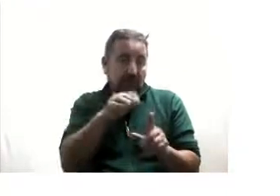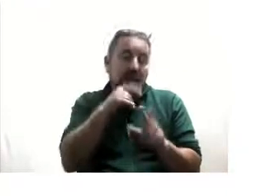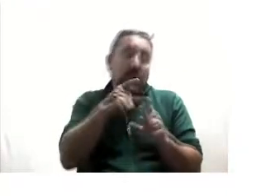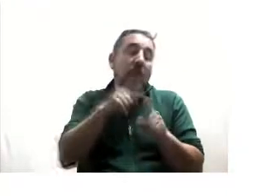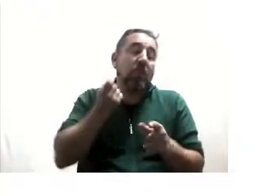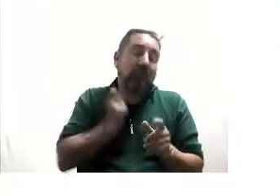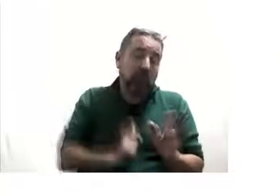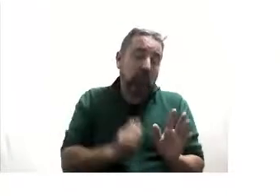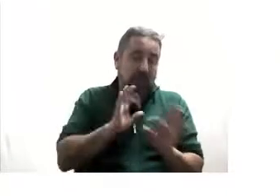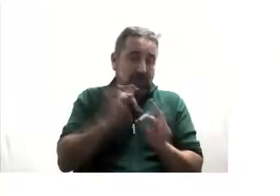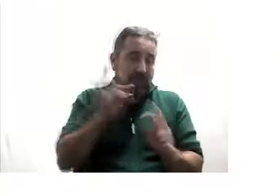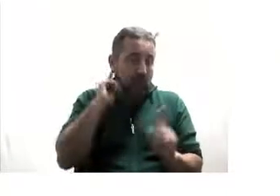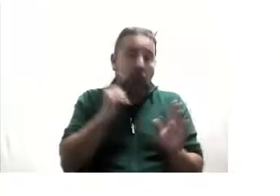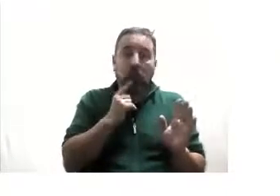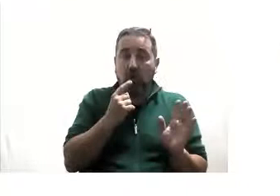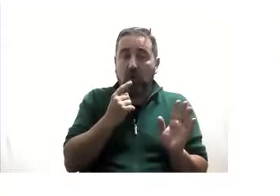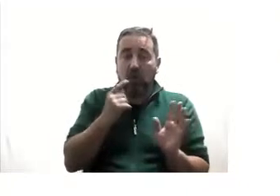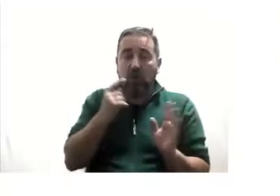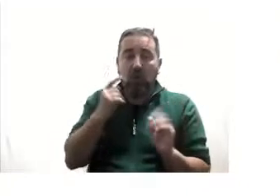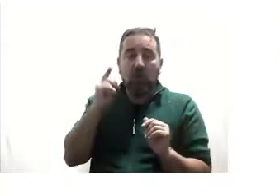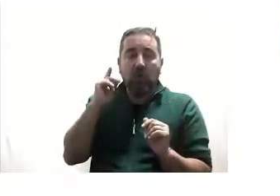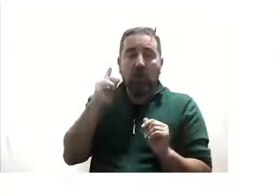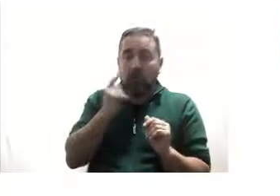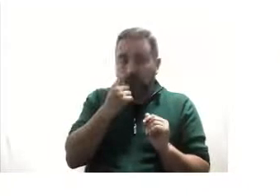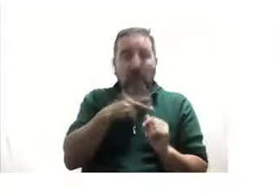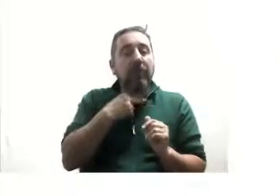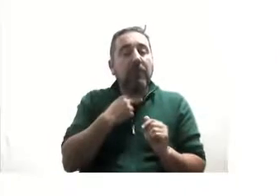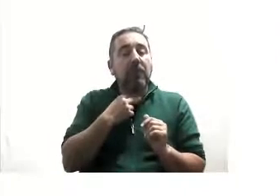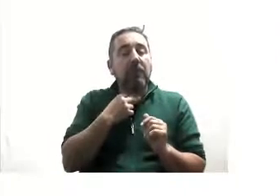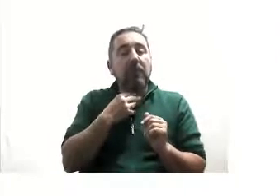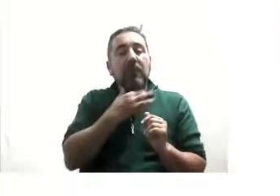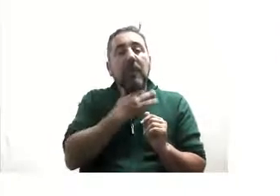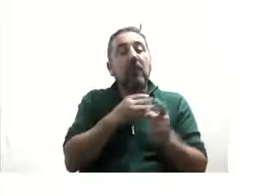otorrinolaringología, ¿cómo crees que deberían verse reflejados estos avances en esa formación?